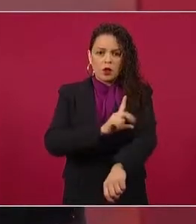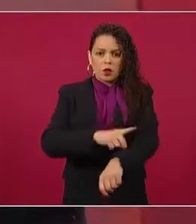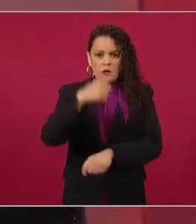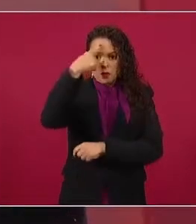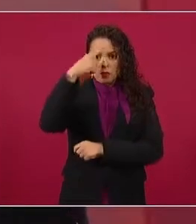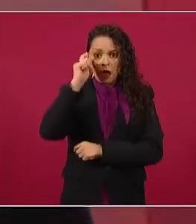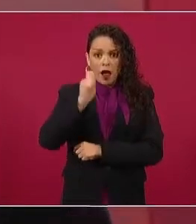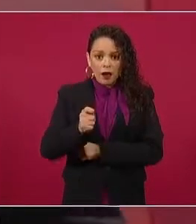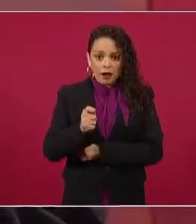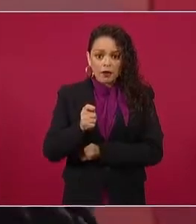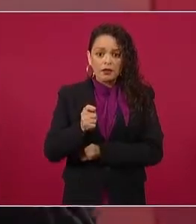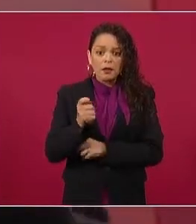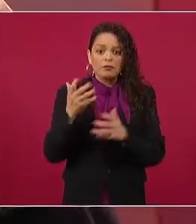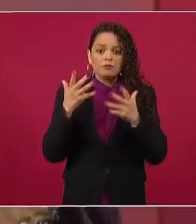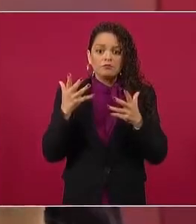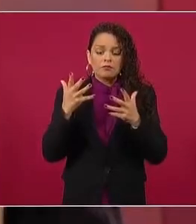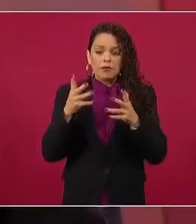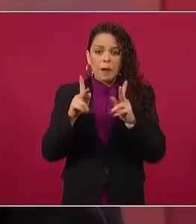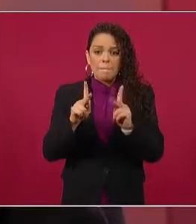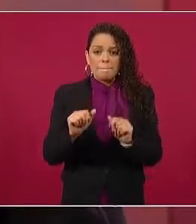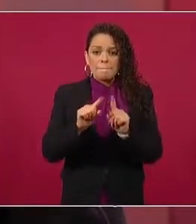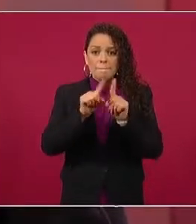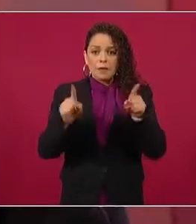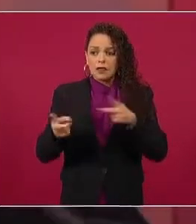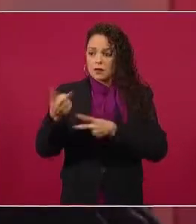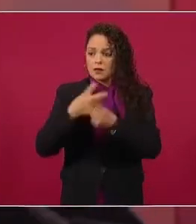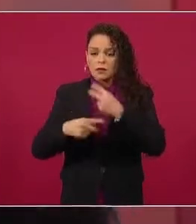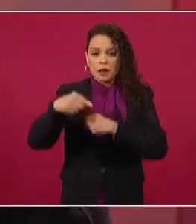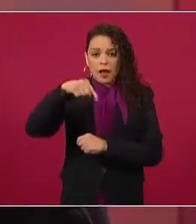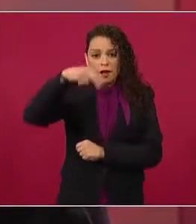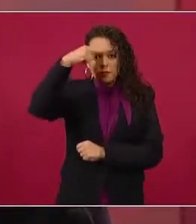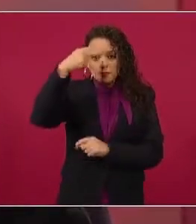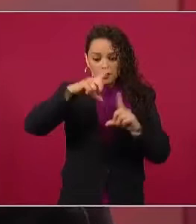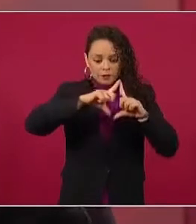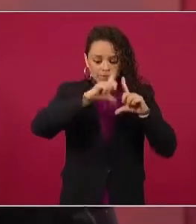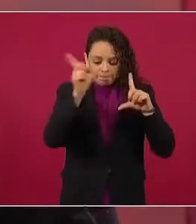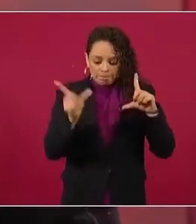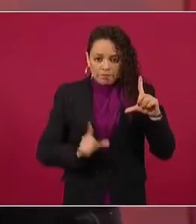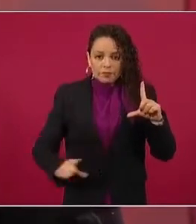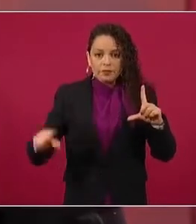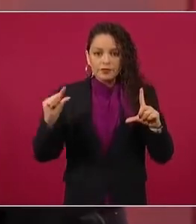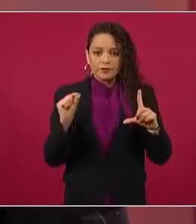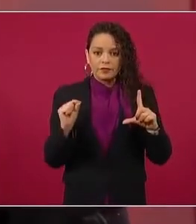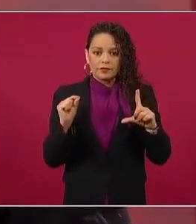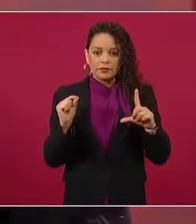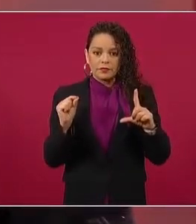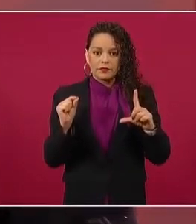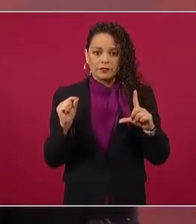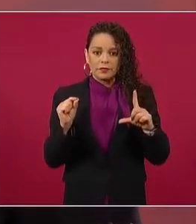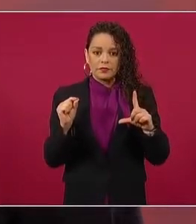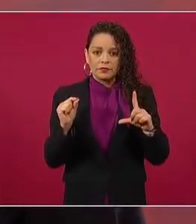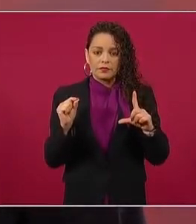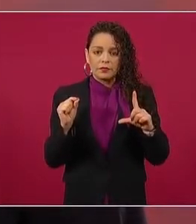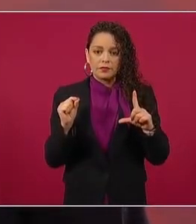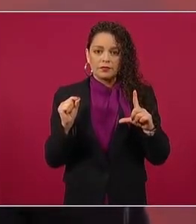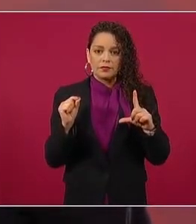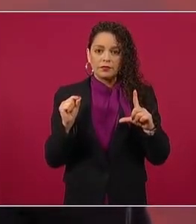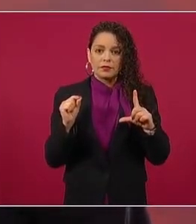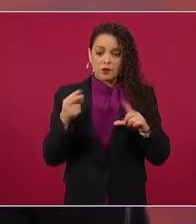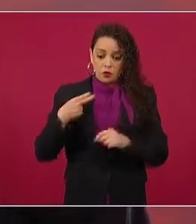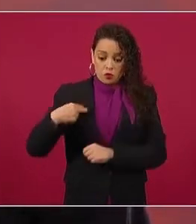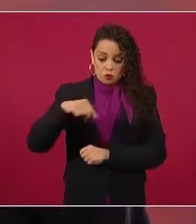paz en todo el país. Lo que nosotros hacemos aquí se